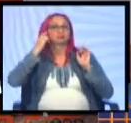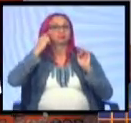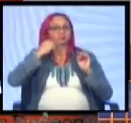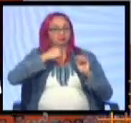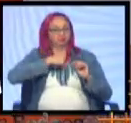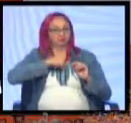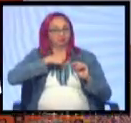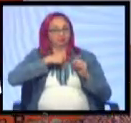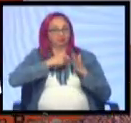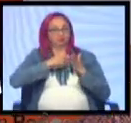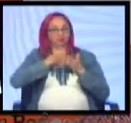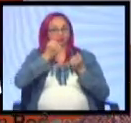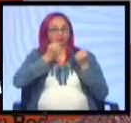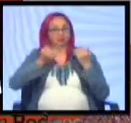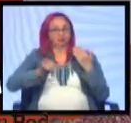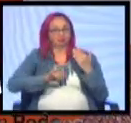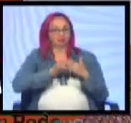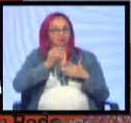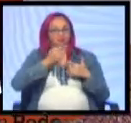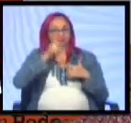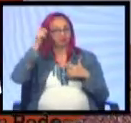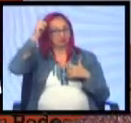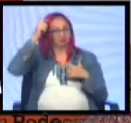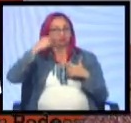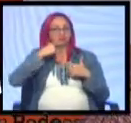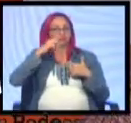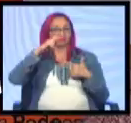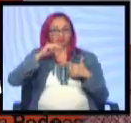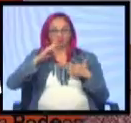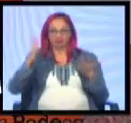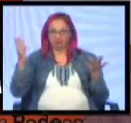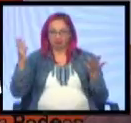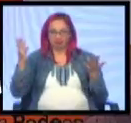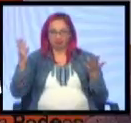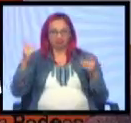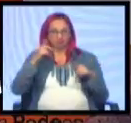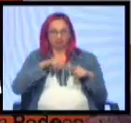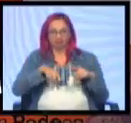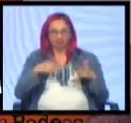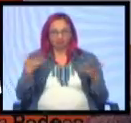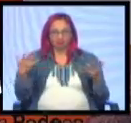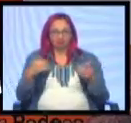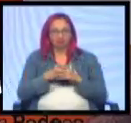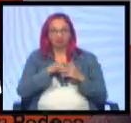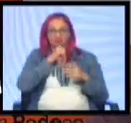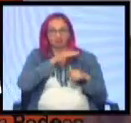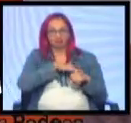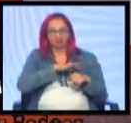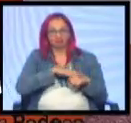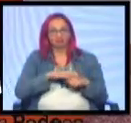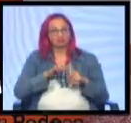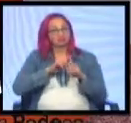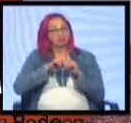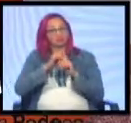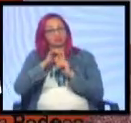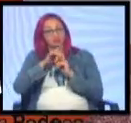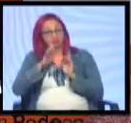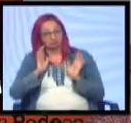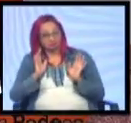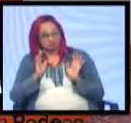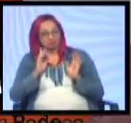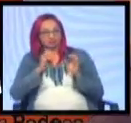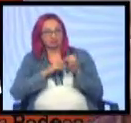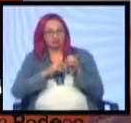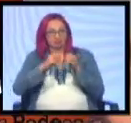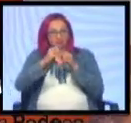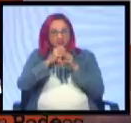yo me compre un carro nuevo. Obviamente le vamos a decir no puede hacerla, no tiene permiso. Pero si es para que una